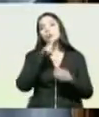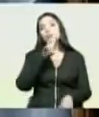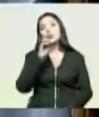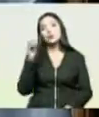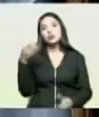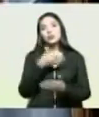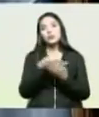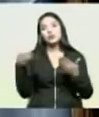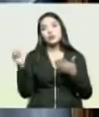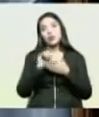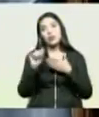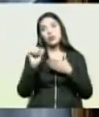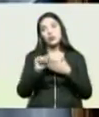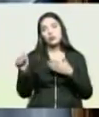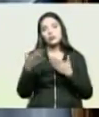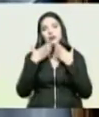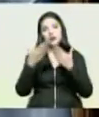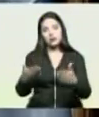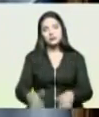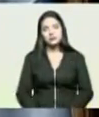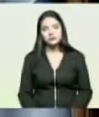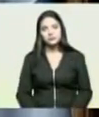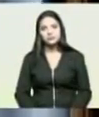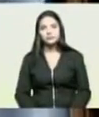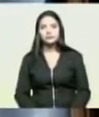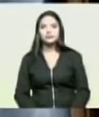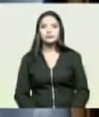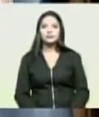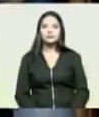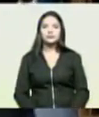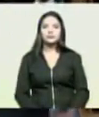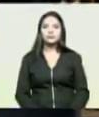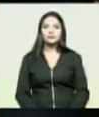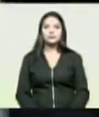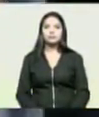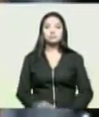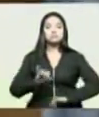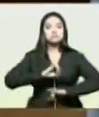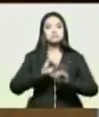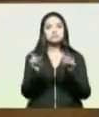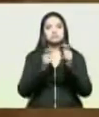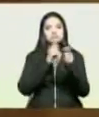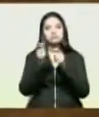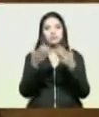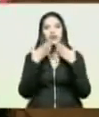pudiera aumentar. Muchas gracias. Damos por culminada la rueda de prensa. Gracias por su atención.